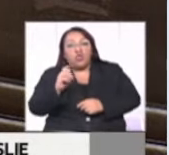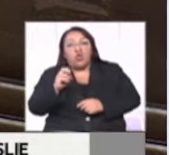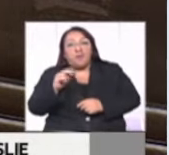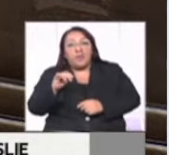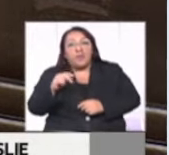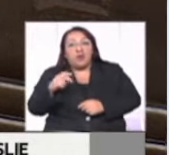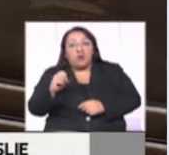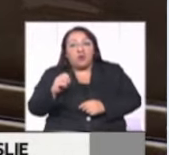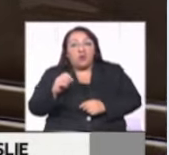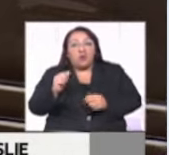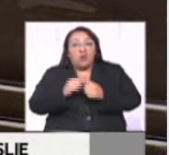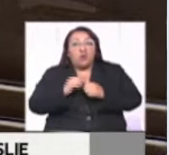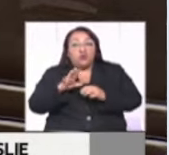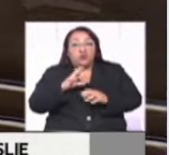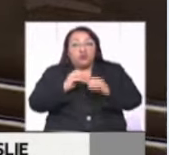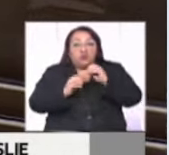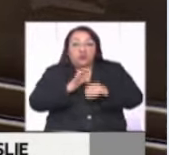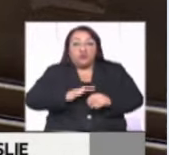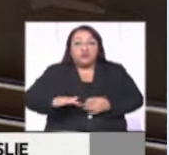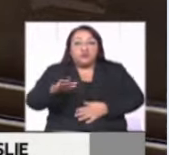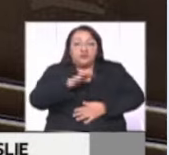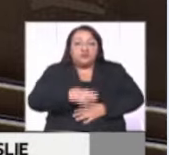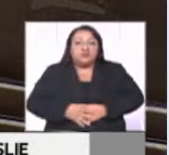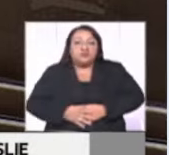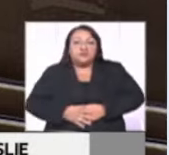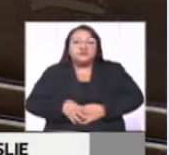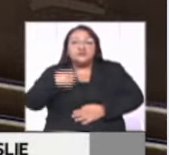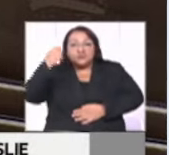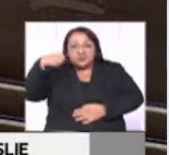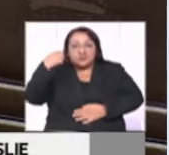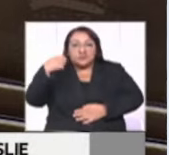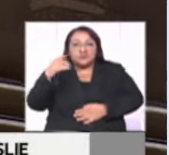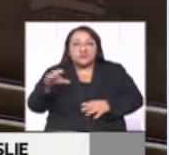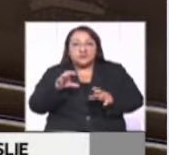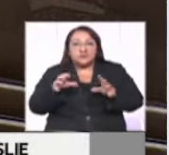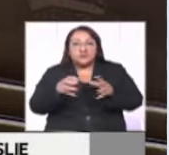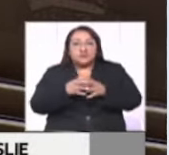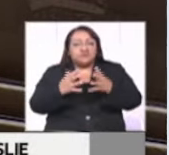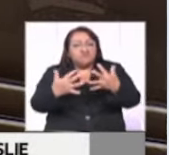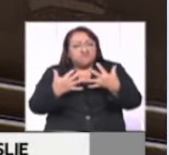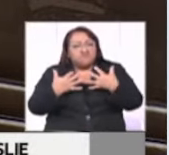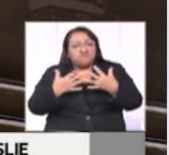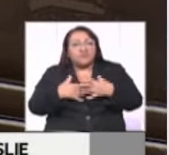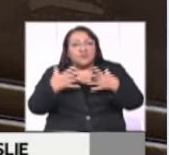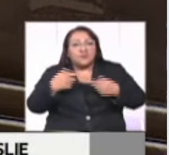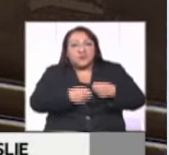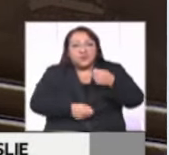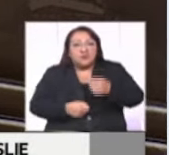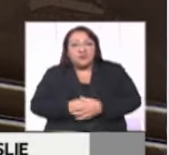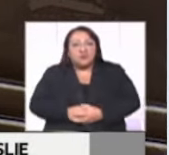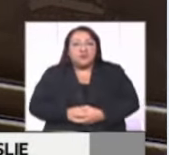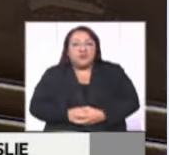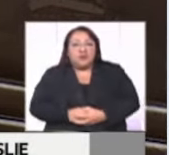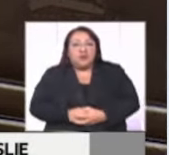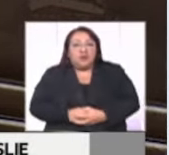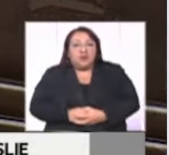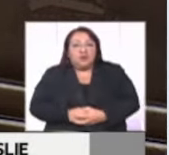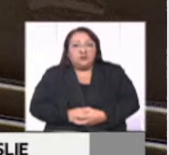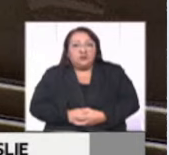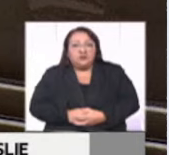Santo Domingo con su reforma del cine logró atraer muchísimas inversiones,